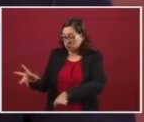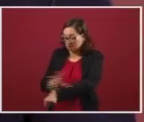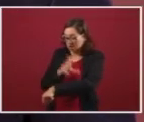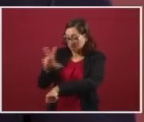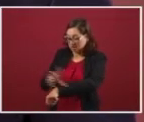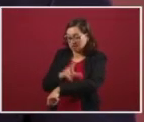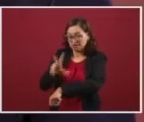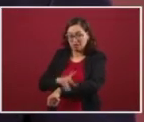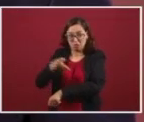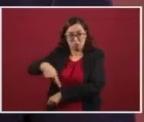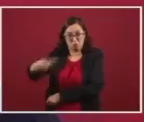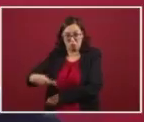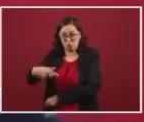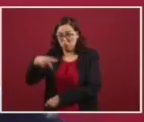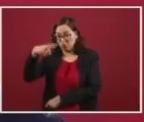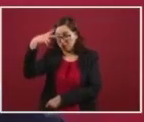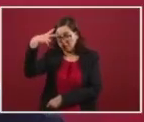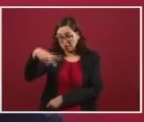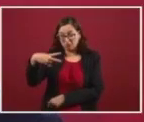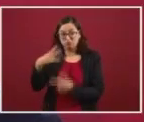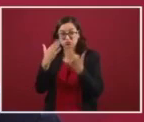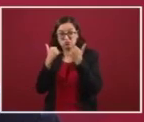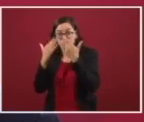yo garantizar